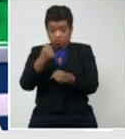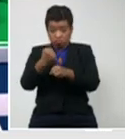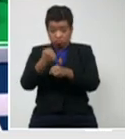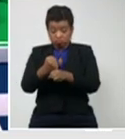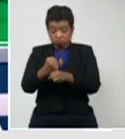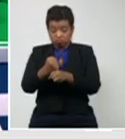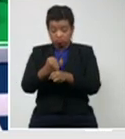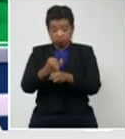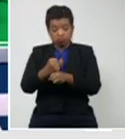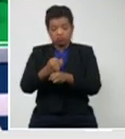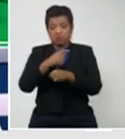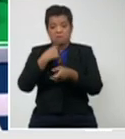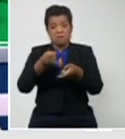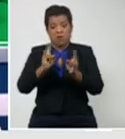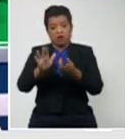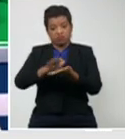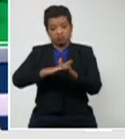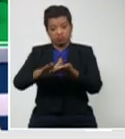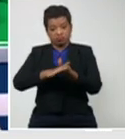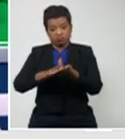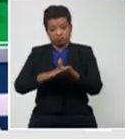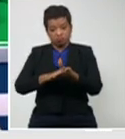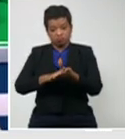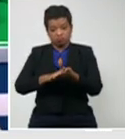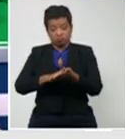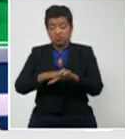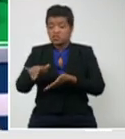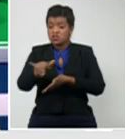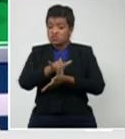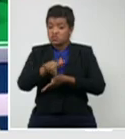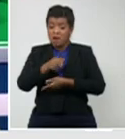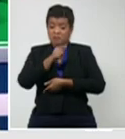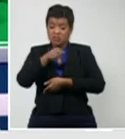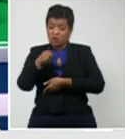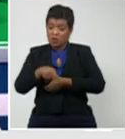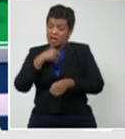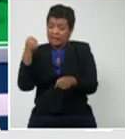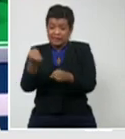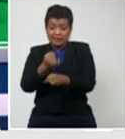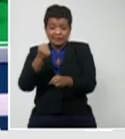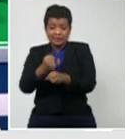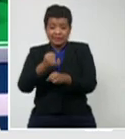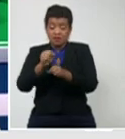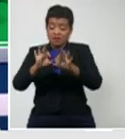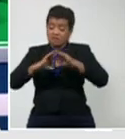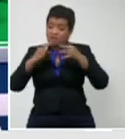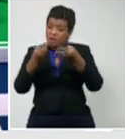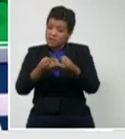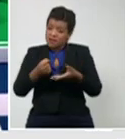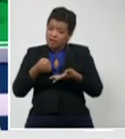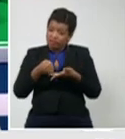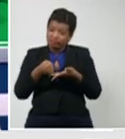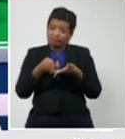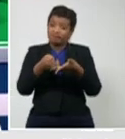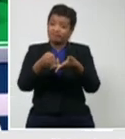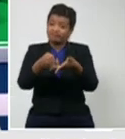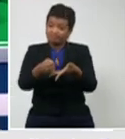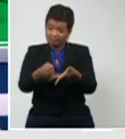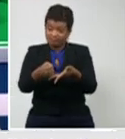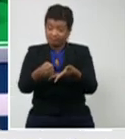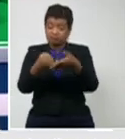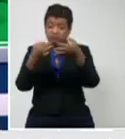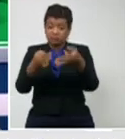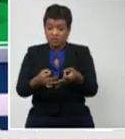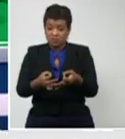escatiman con sacrificio de la familia, que muchas veces se separa de una madre, de un familiar, durante un